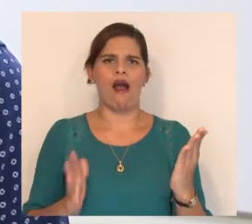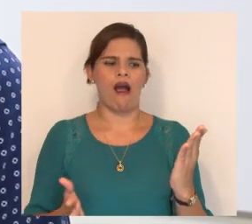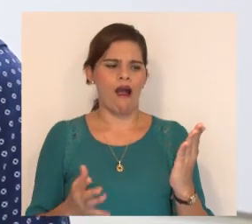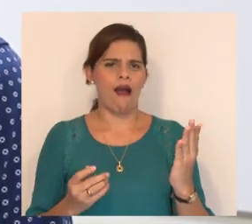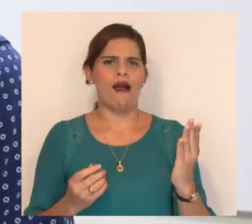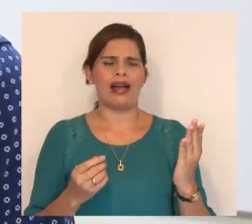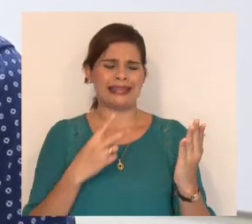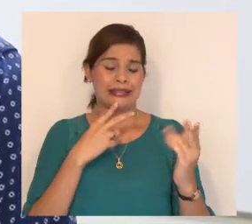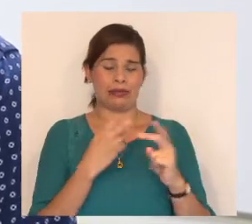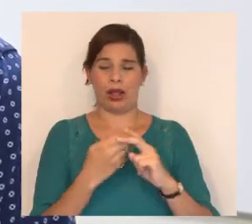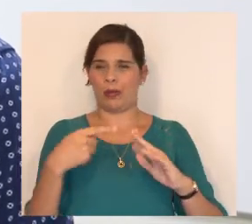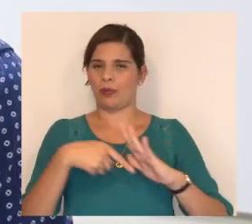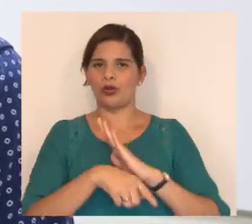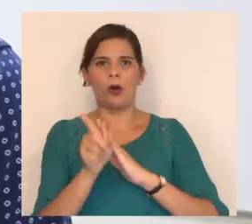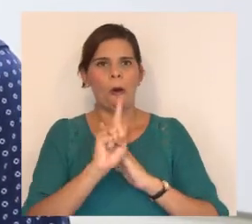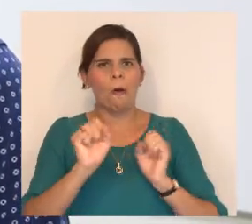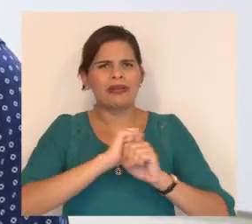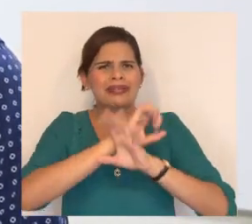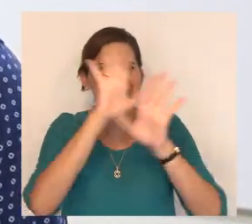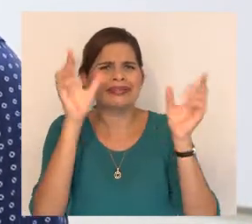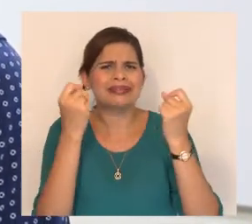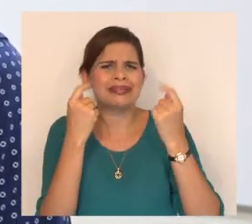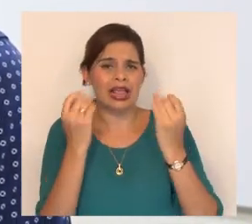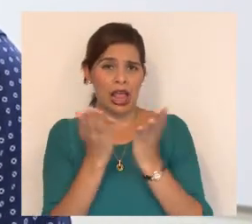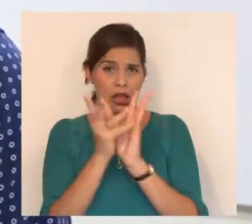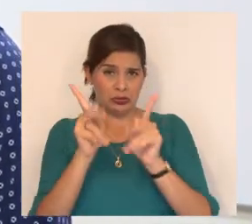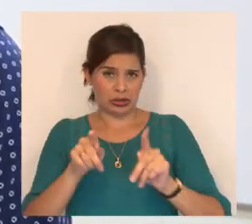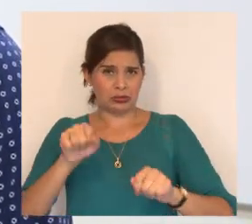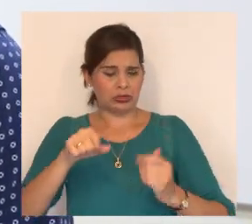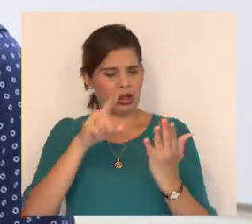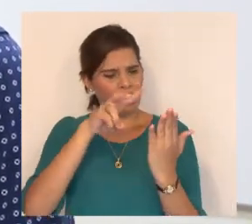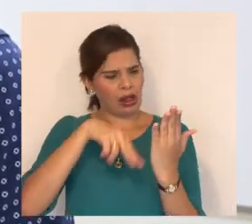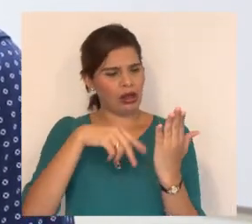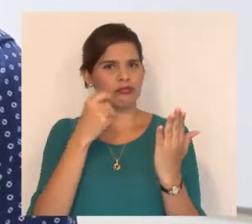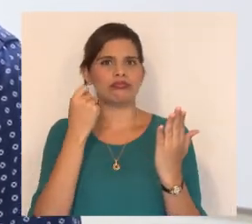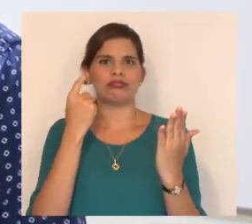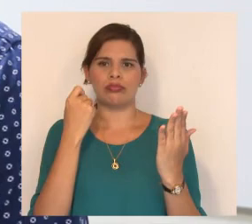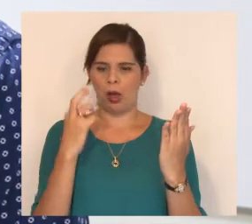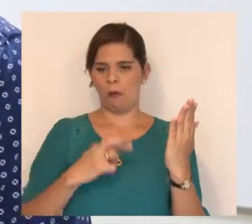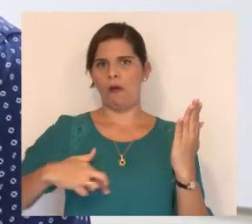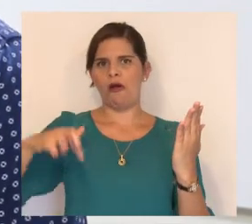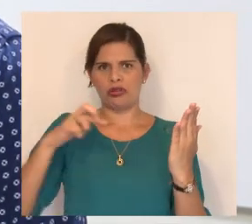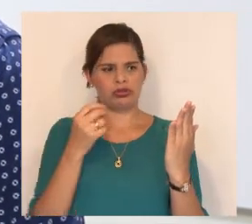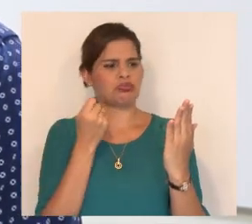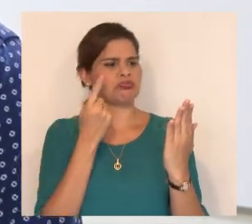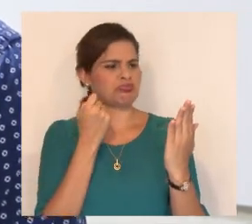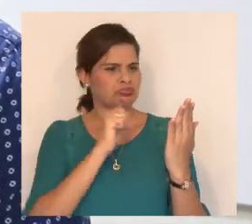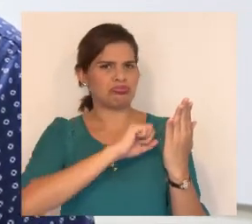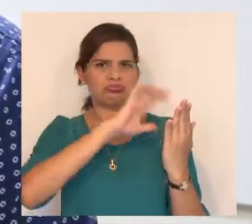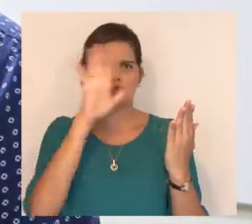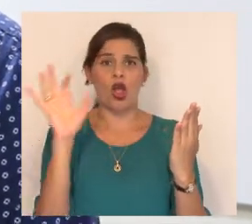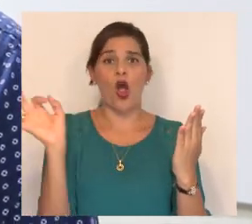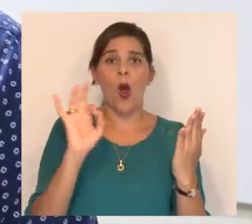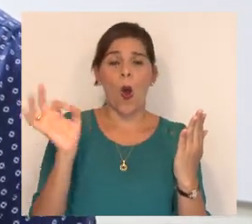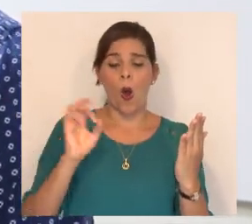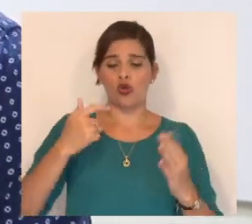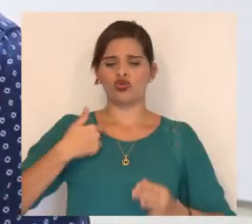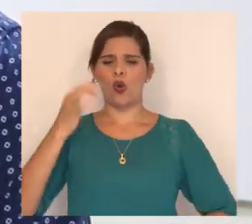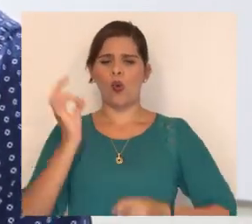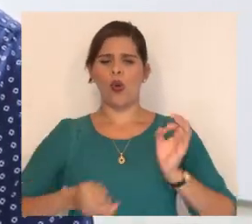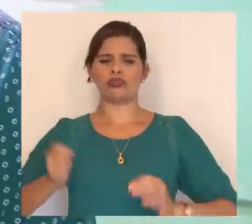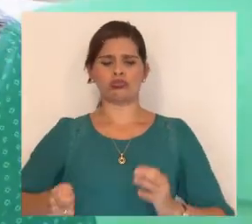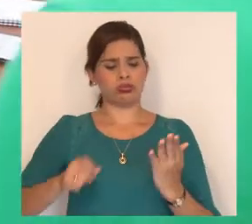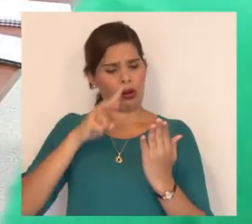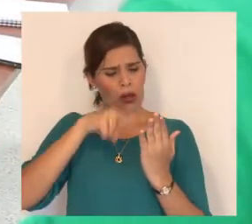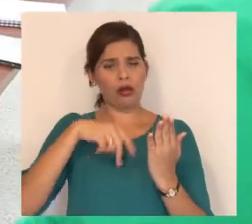práctica, didáctica, para que pueda ser entendido por un estudiante de derecho, por un profesional o por un operador jurídico en